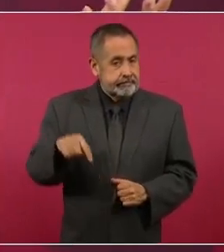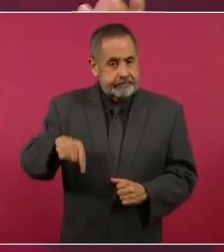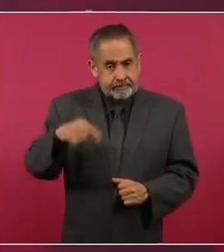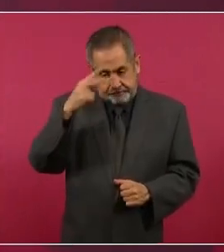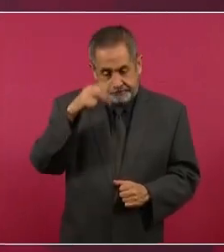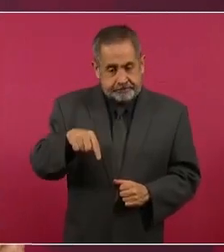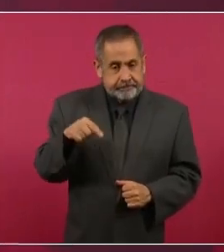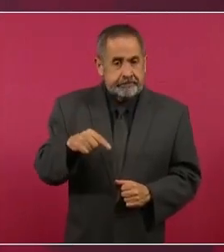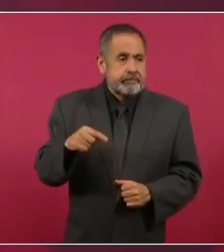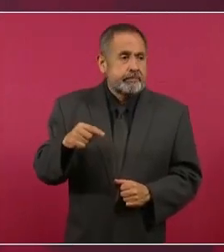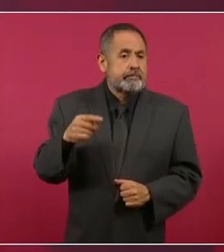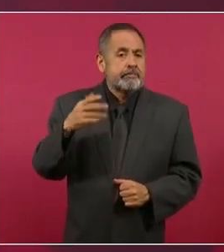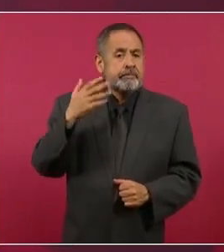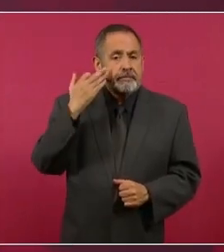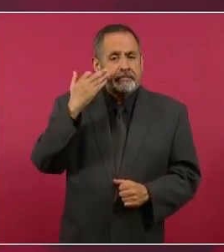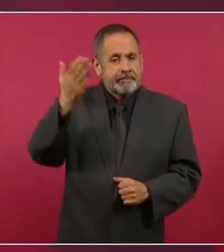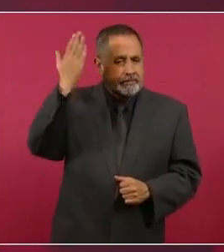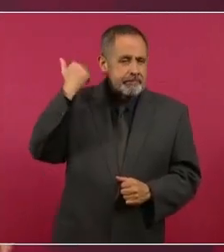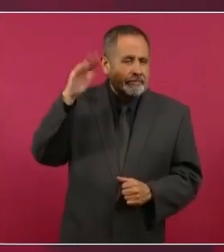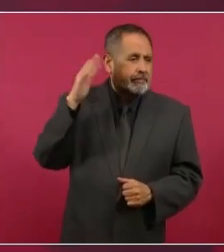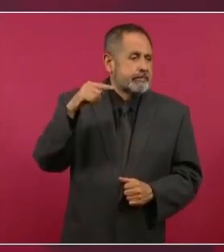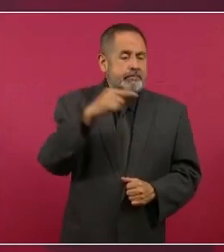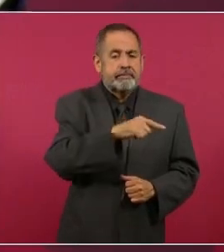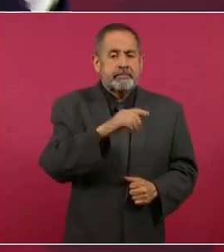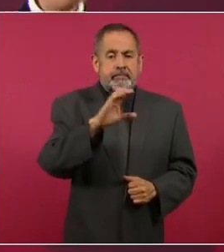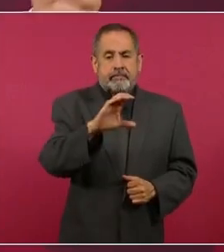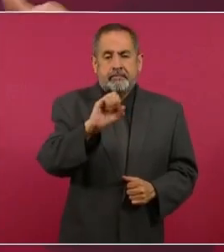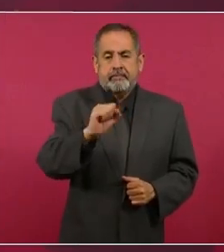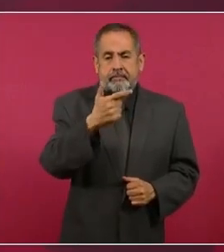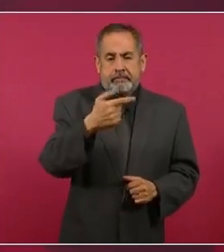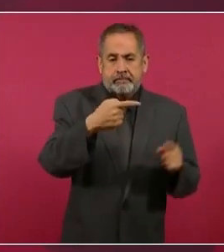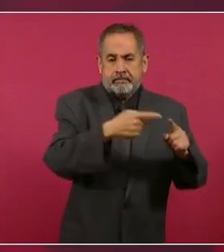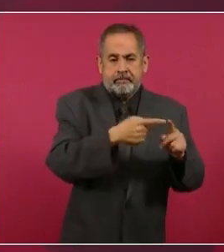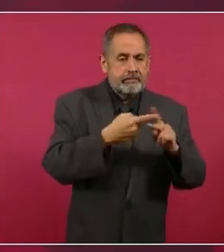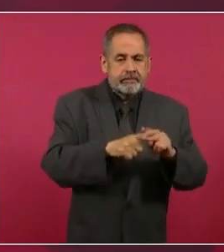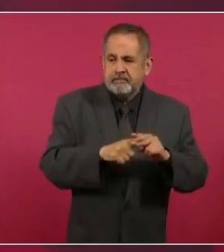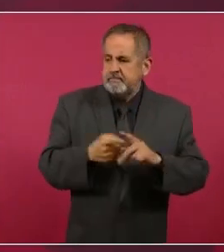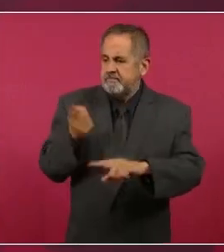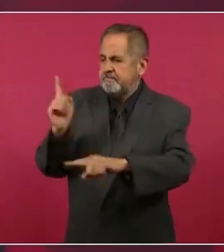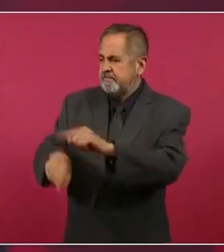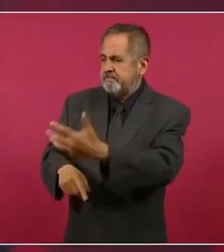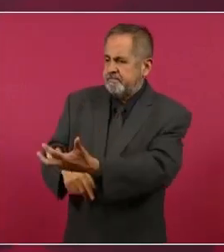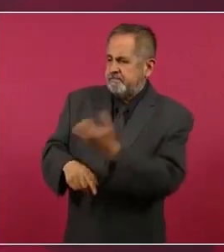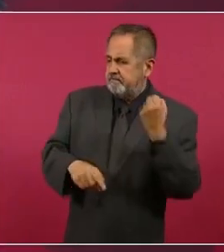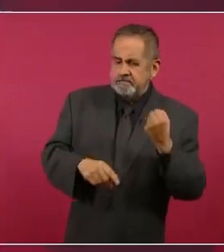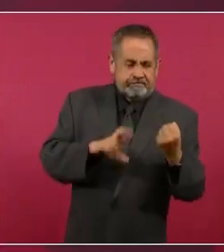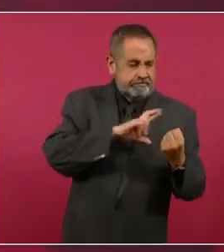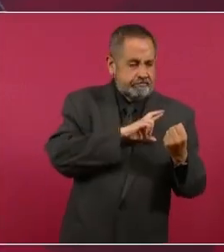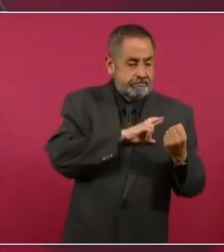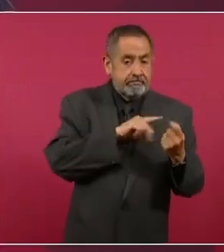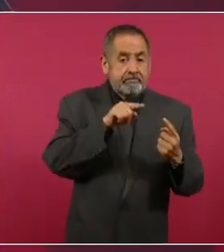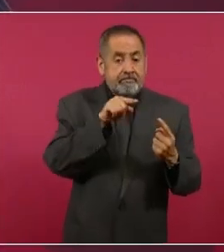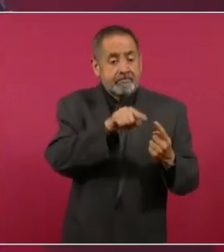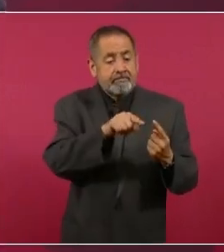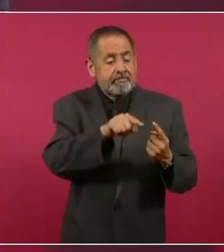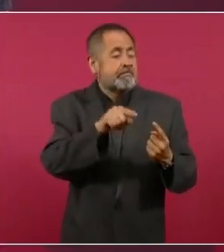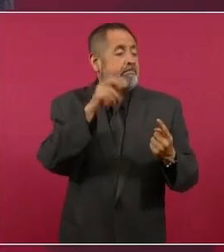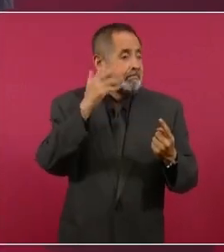Cuando Salinas empezó el proceso de privatización, era secretario de